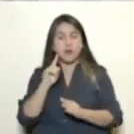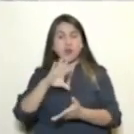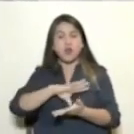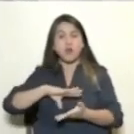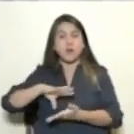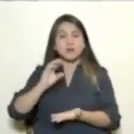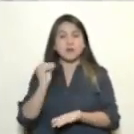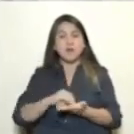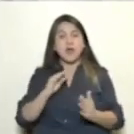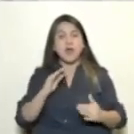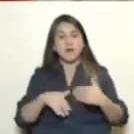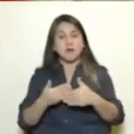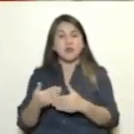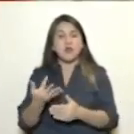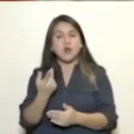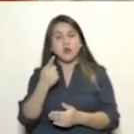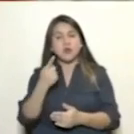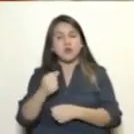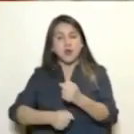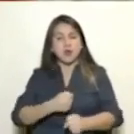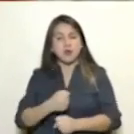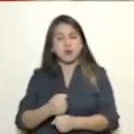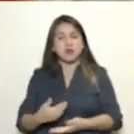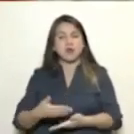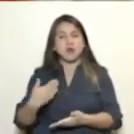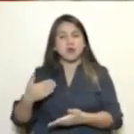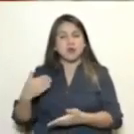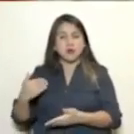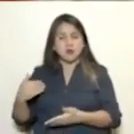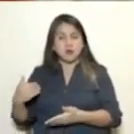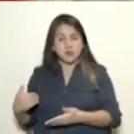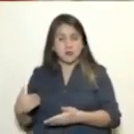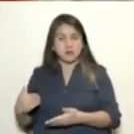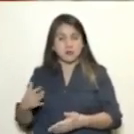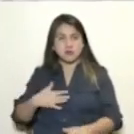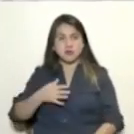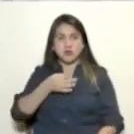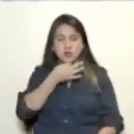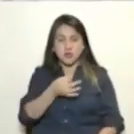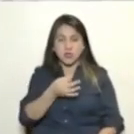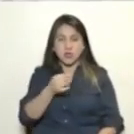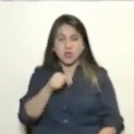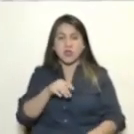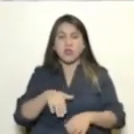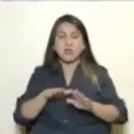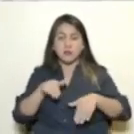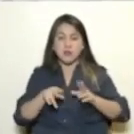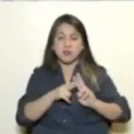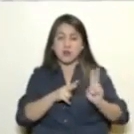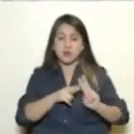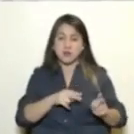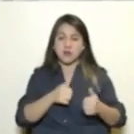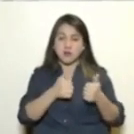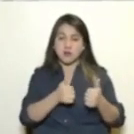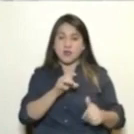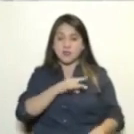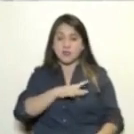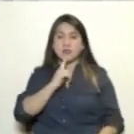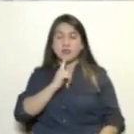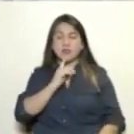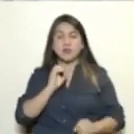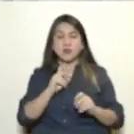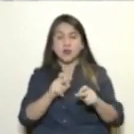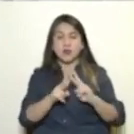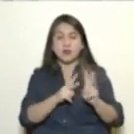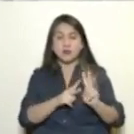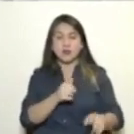están un poquito mejor. ¿Cuántos vamos a retroceder? ¿Cuántos años retrocede un país con esa economía? Entonces yo diría, aquí depende si lo hacemos bien. Chile tiene posibilidad